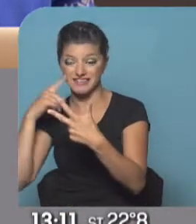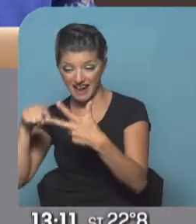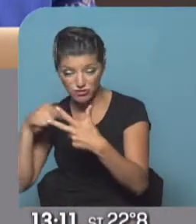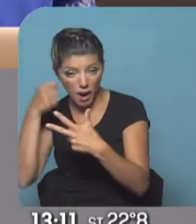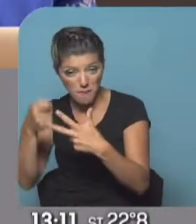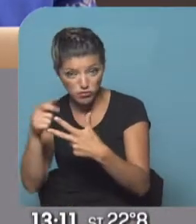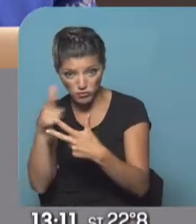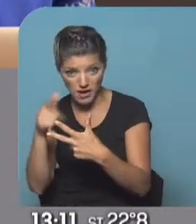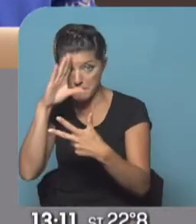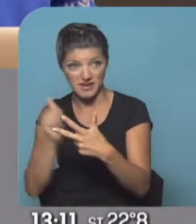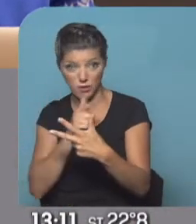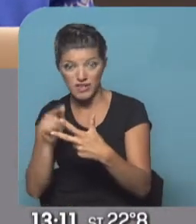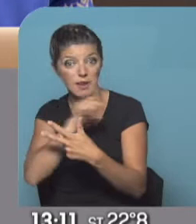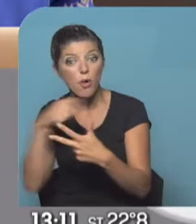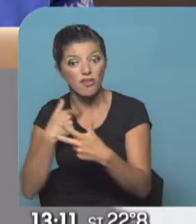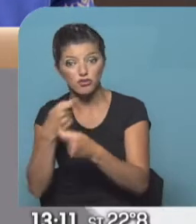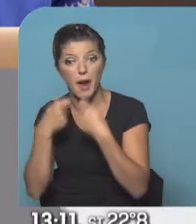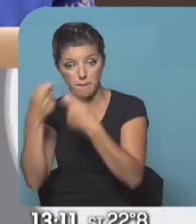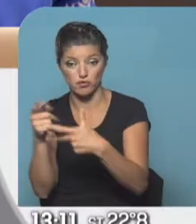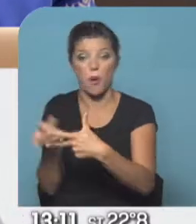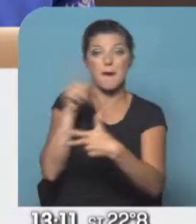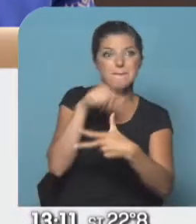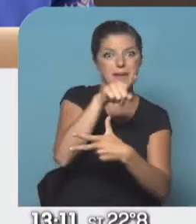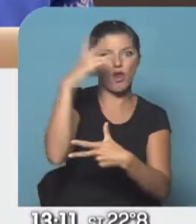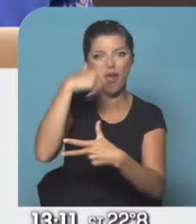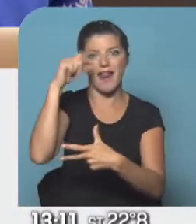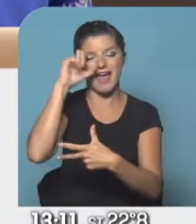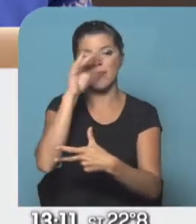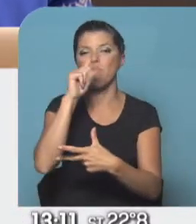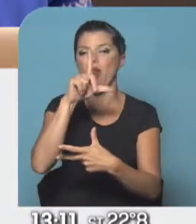fuerza militar, ni tienen el apoyo de la gente, porque los ideales están divididos.